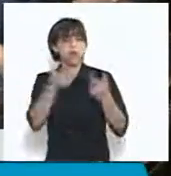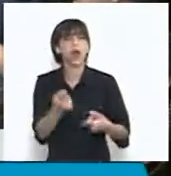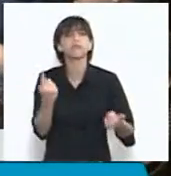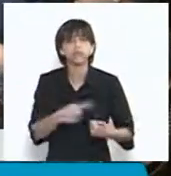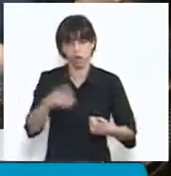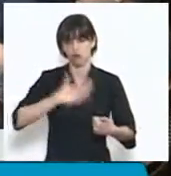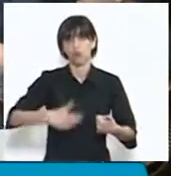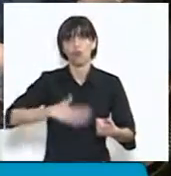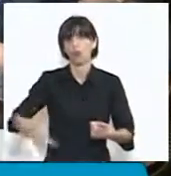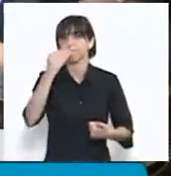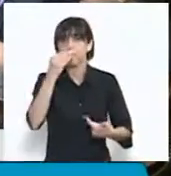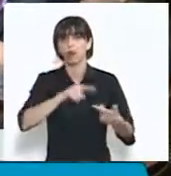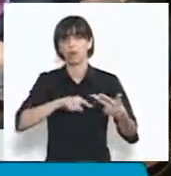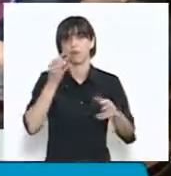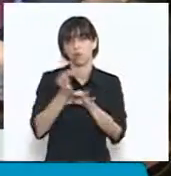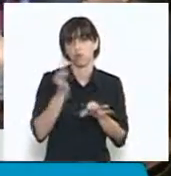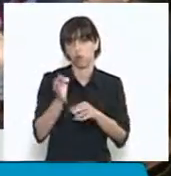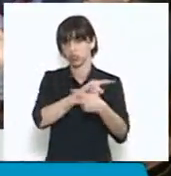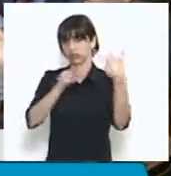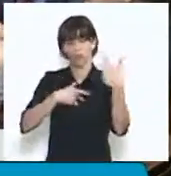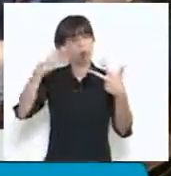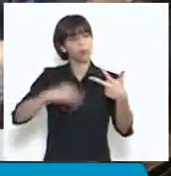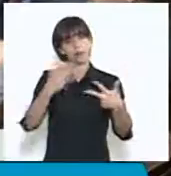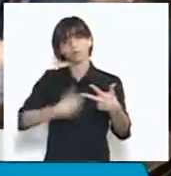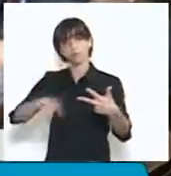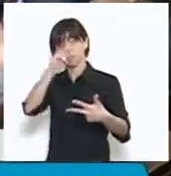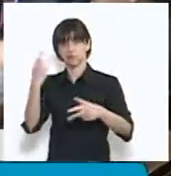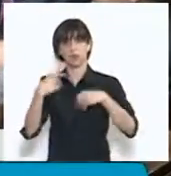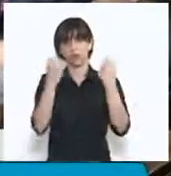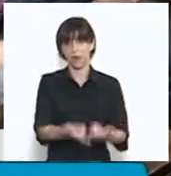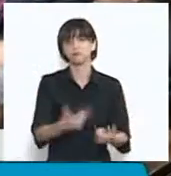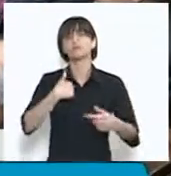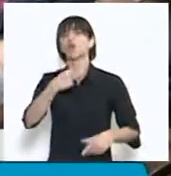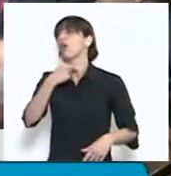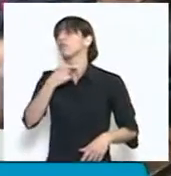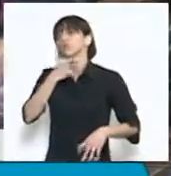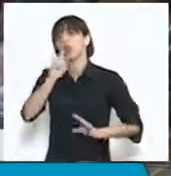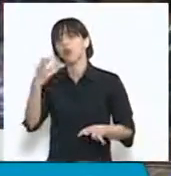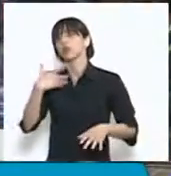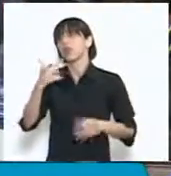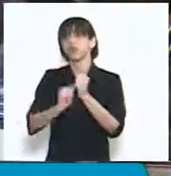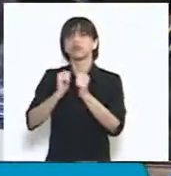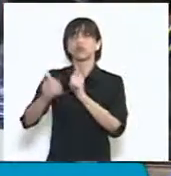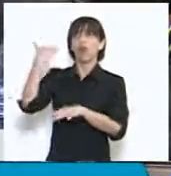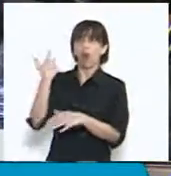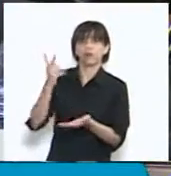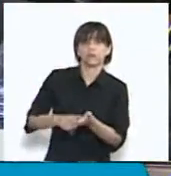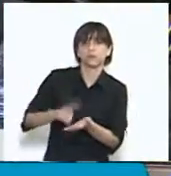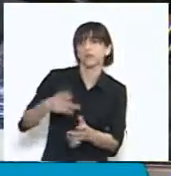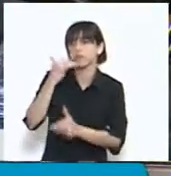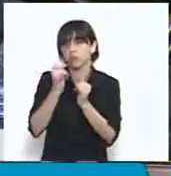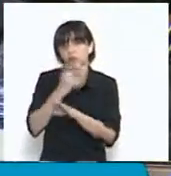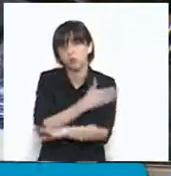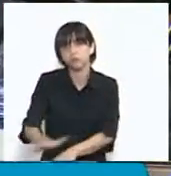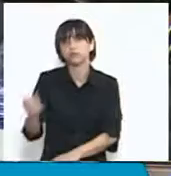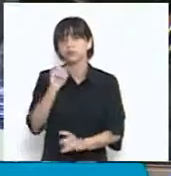mayoría de edad. No me quiero detener históricamente en el avance de lo que fue